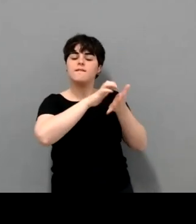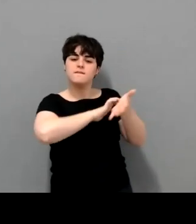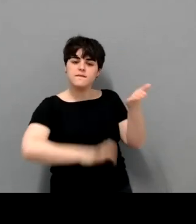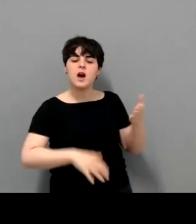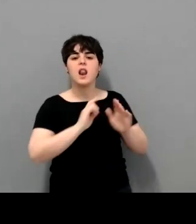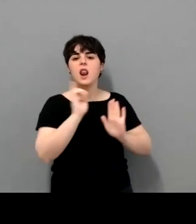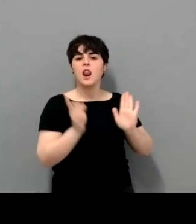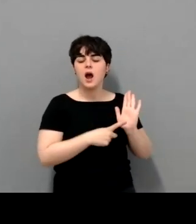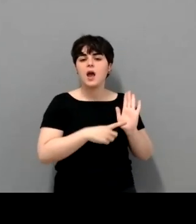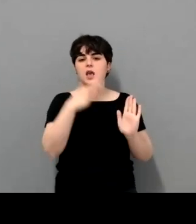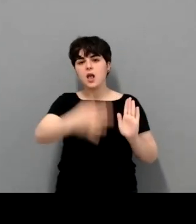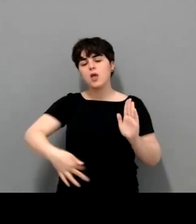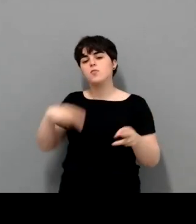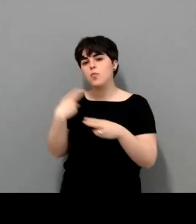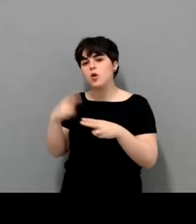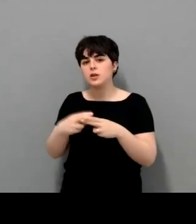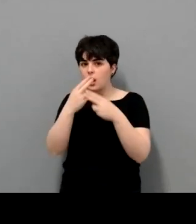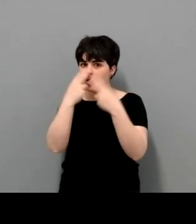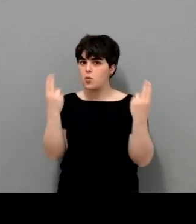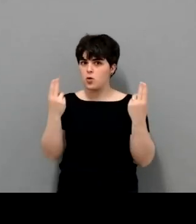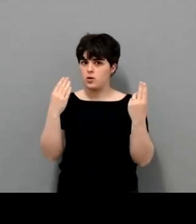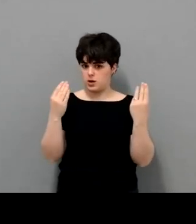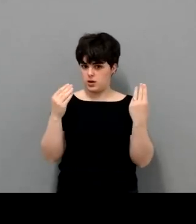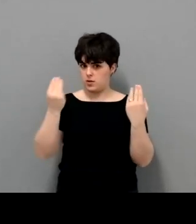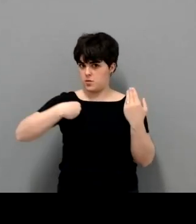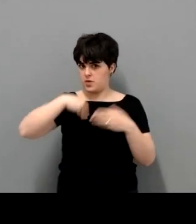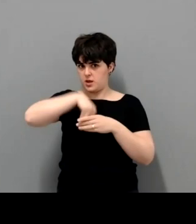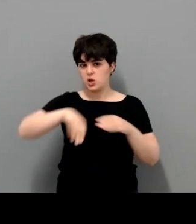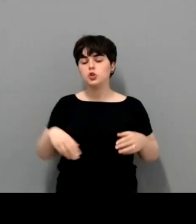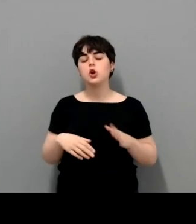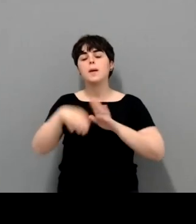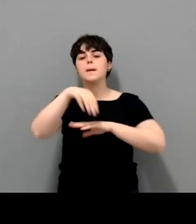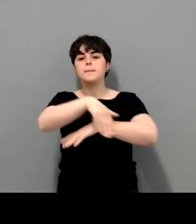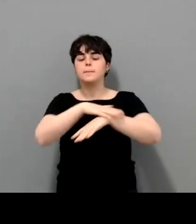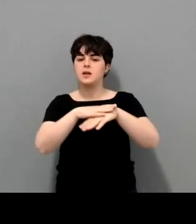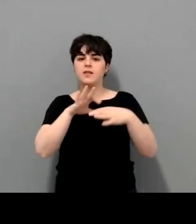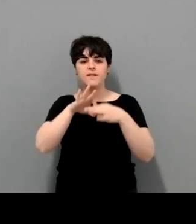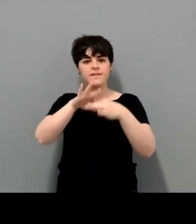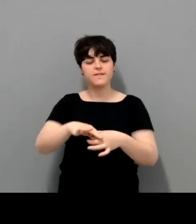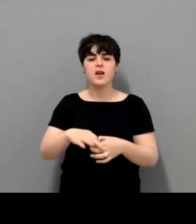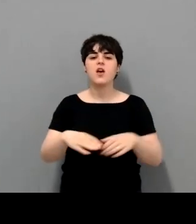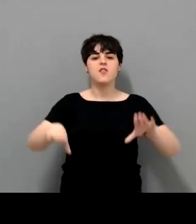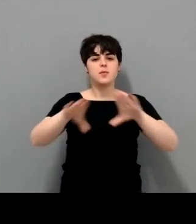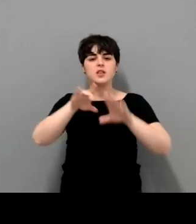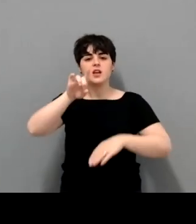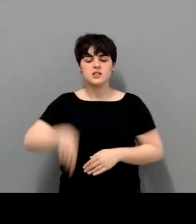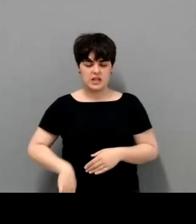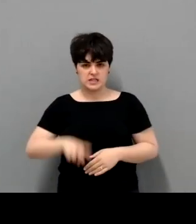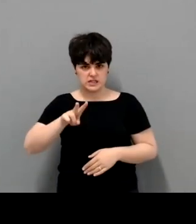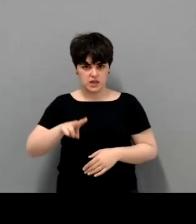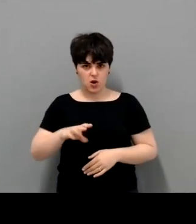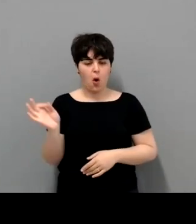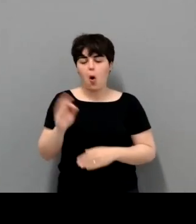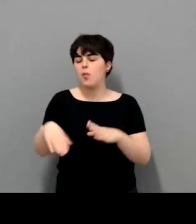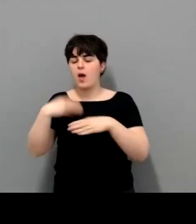porque cualquier política pública que salga de este ministerio será feminista o no será. Todo